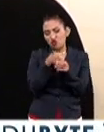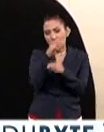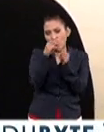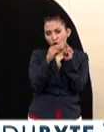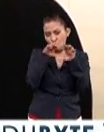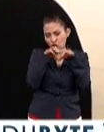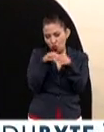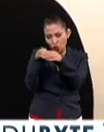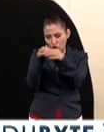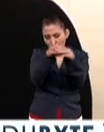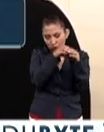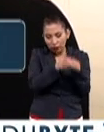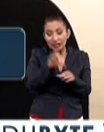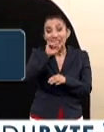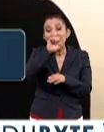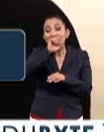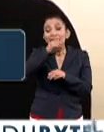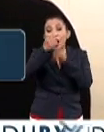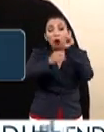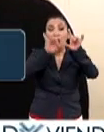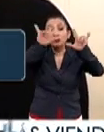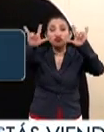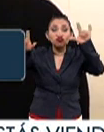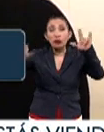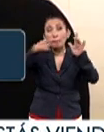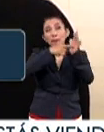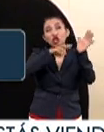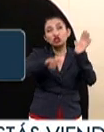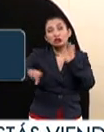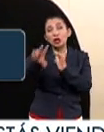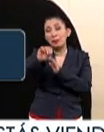presenta 60 obras producidas entre